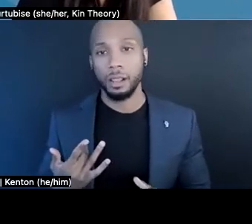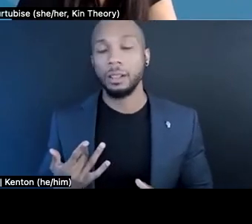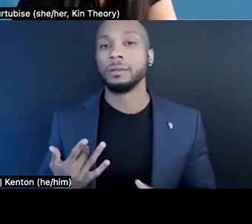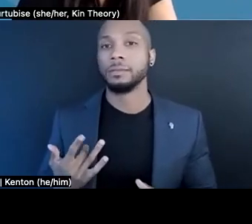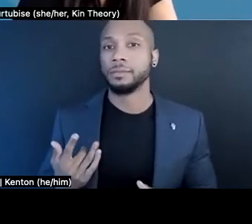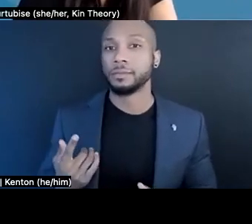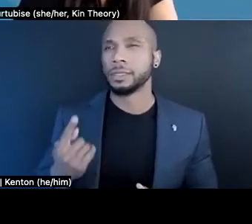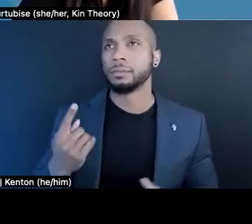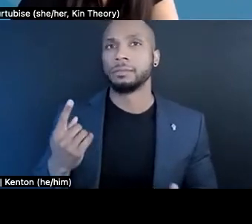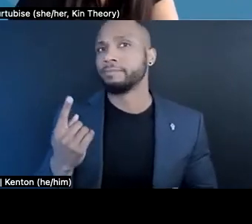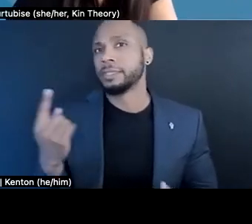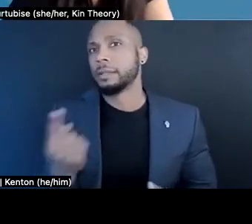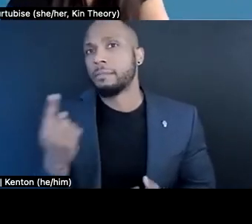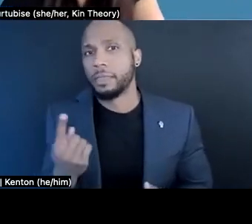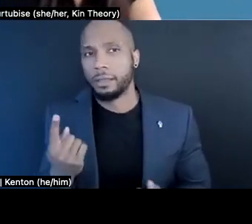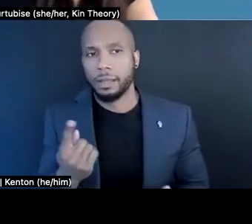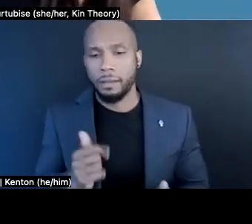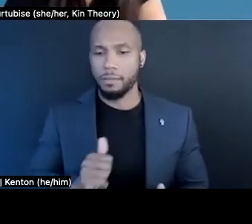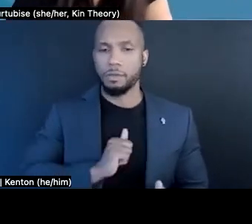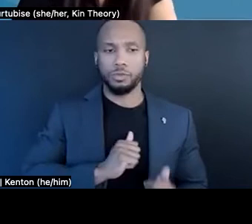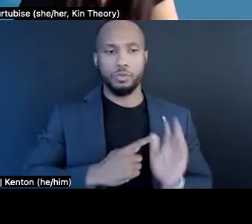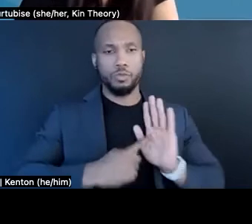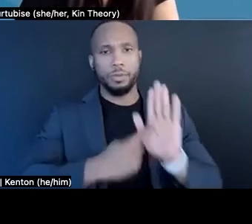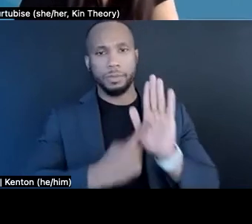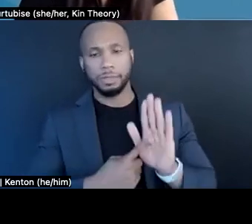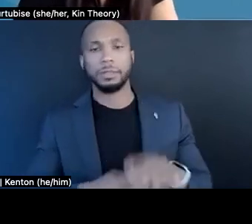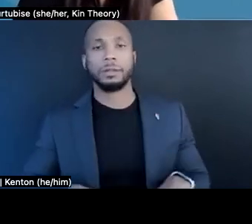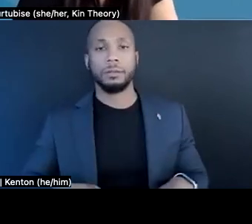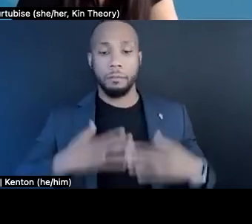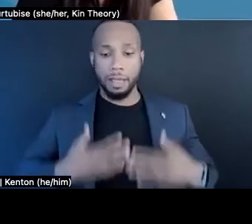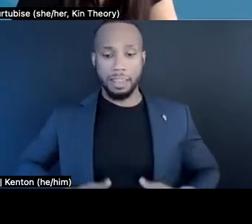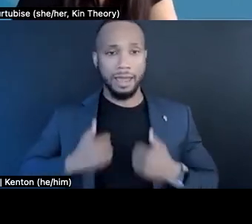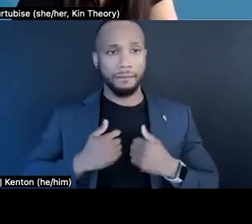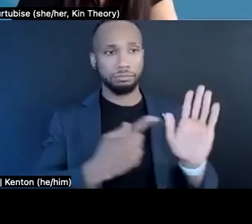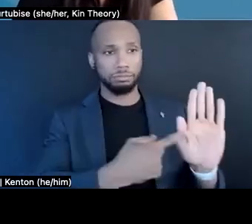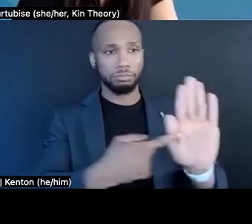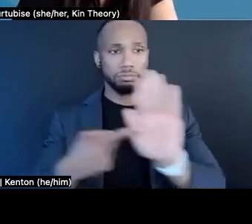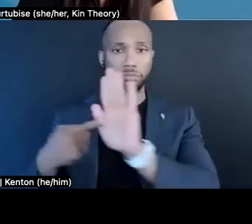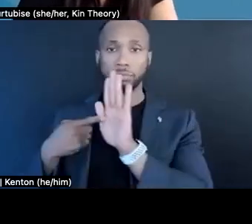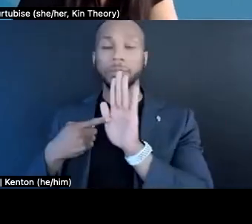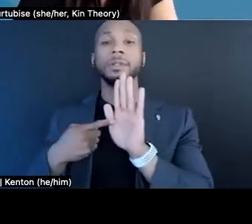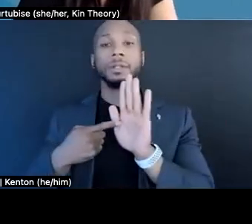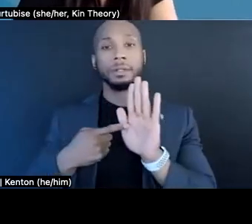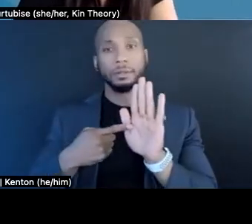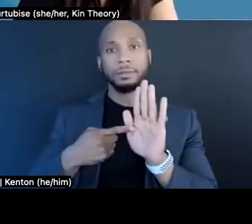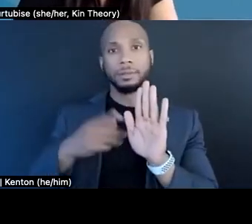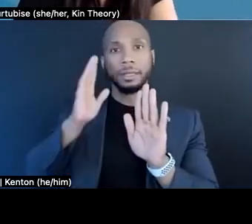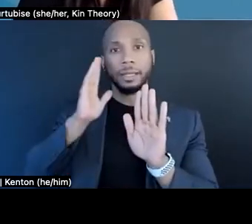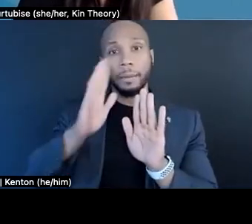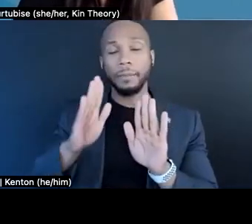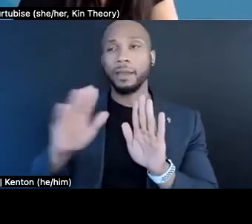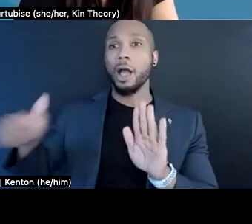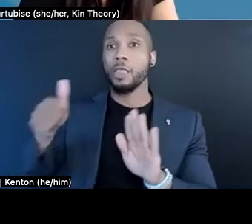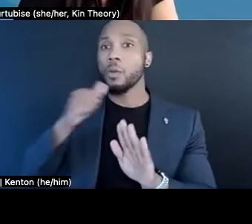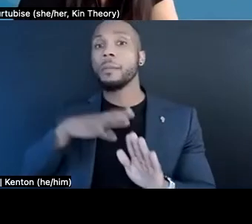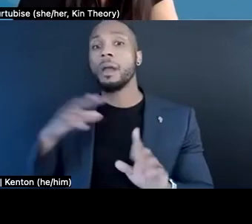algo de lo que estoy autorrepresentando, de lo que estoy mostrando de mi vida, puede ser como un espejo para otras